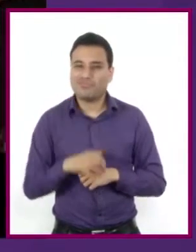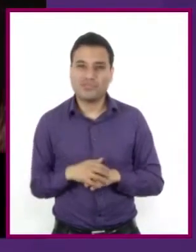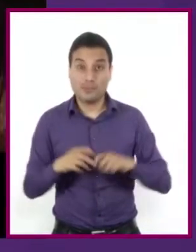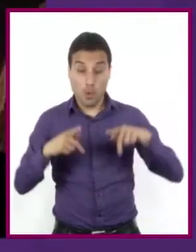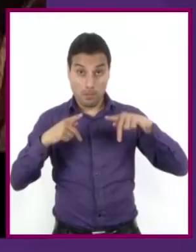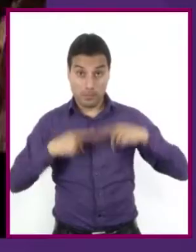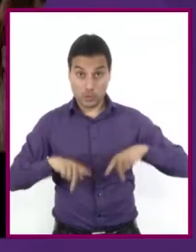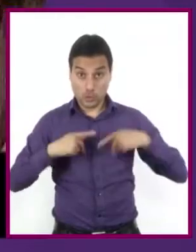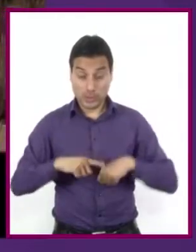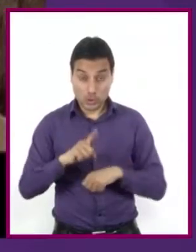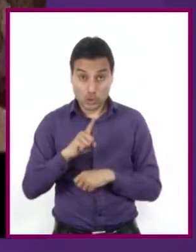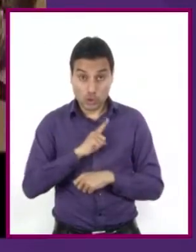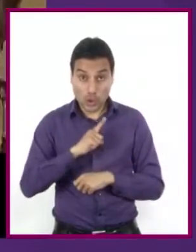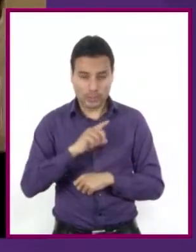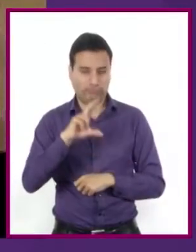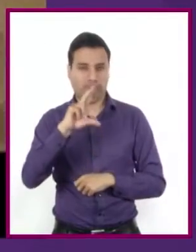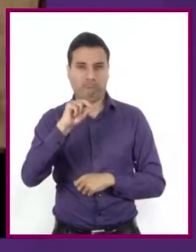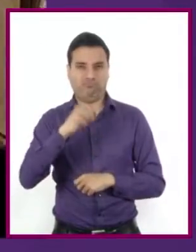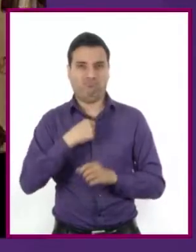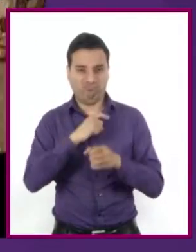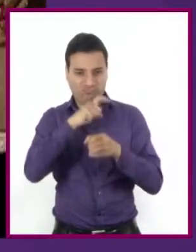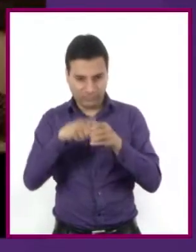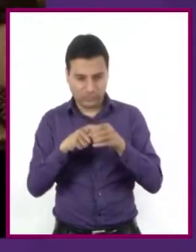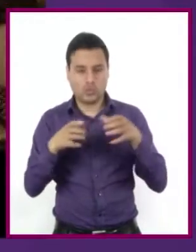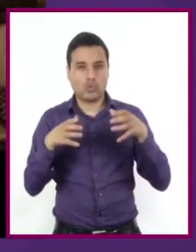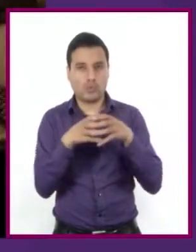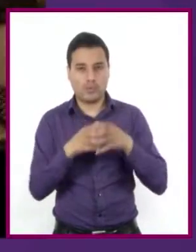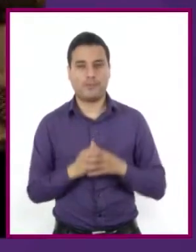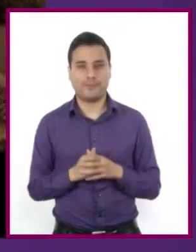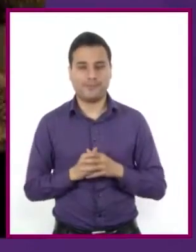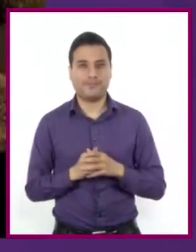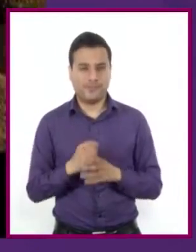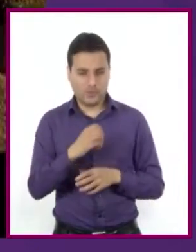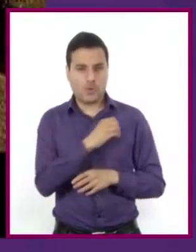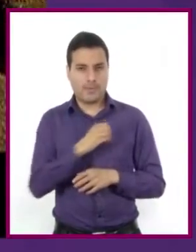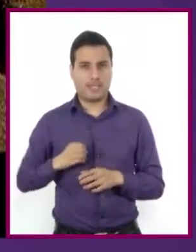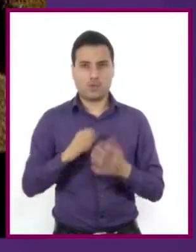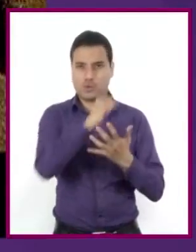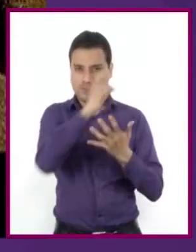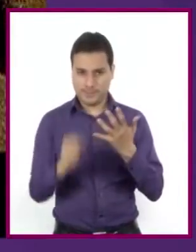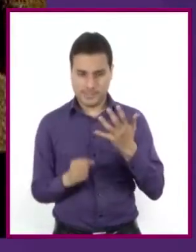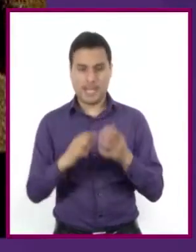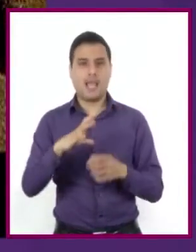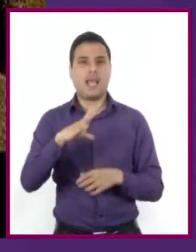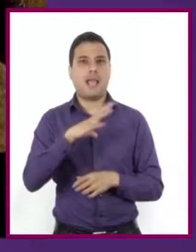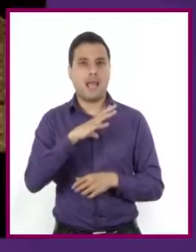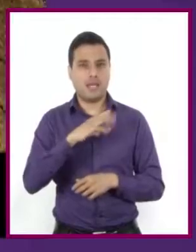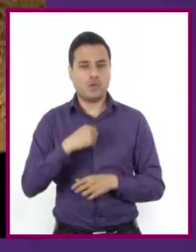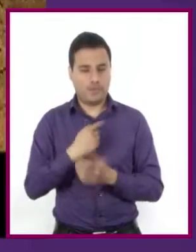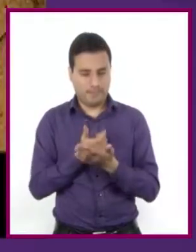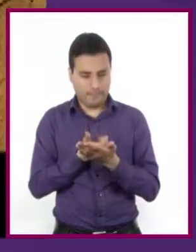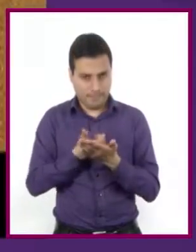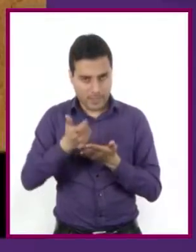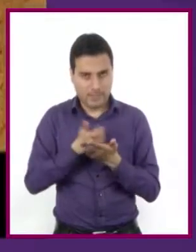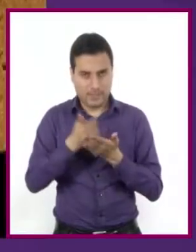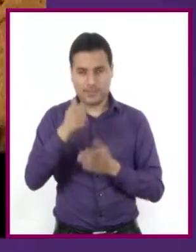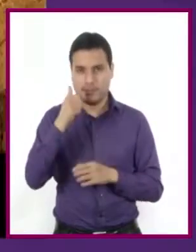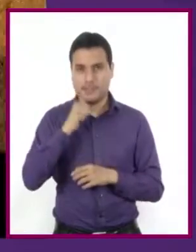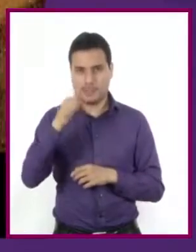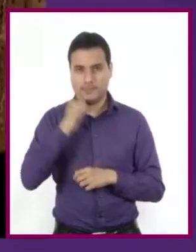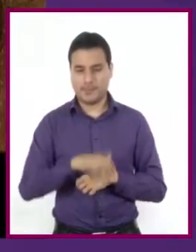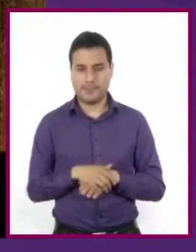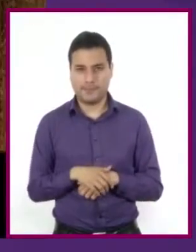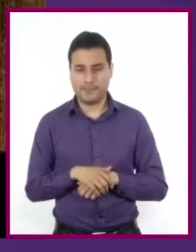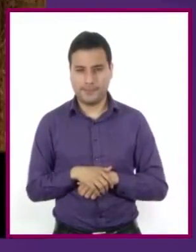estaba solo, pertenecía a estos grupos. Tenía obligaciones de pagar de su persona. En